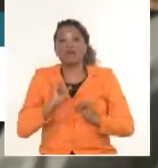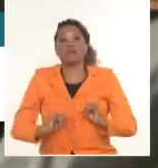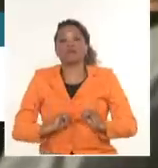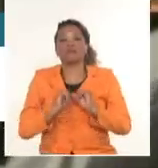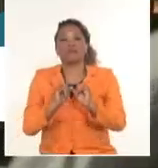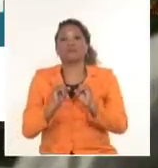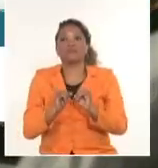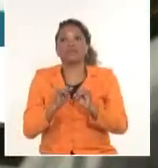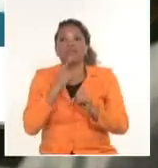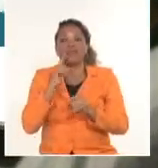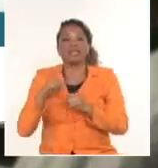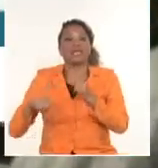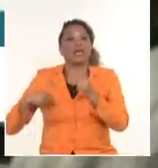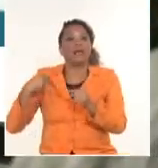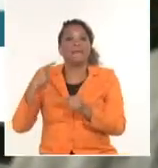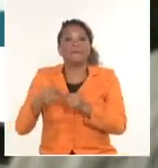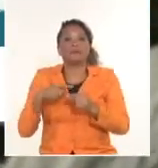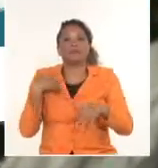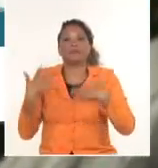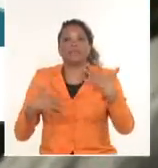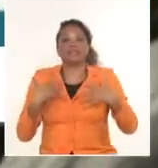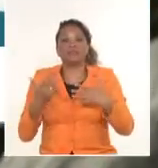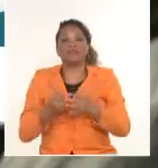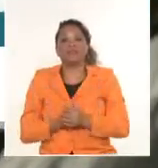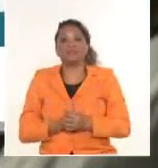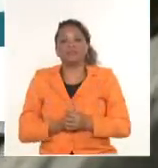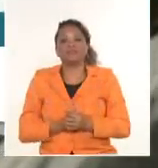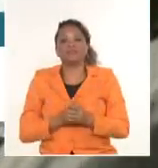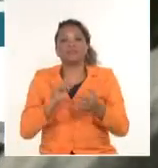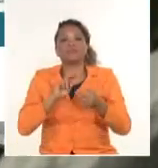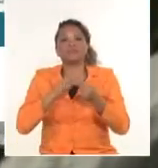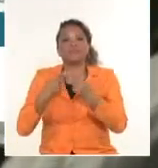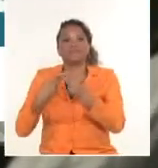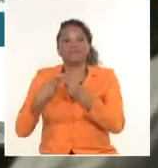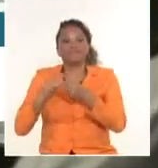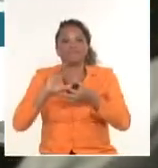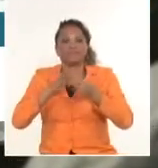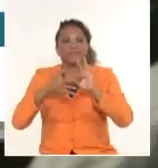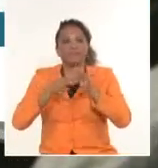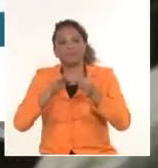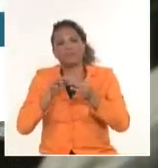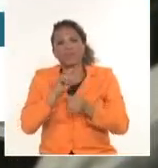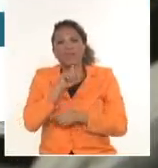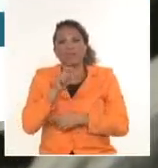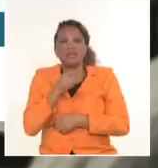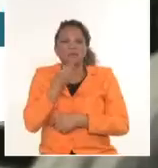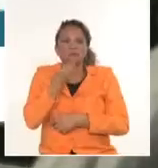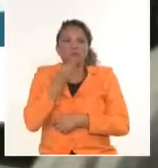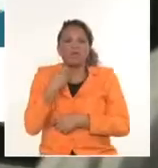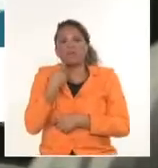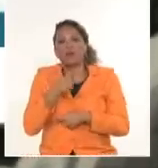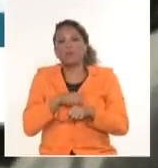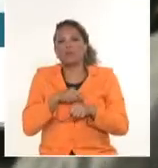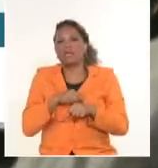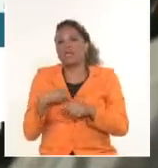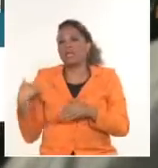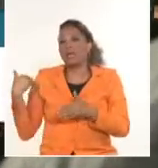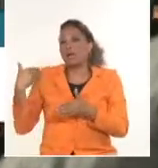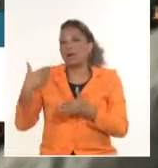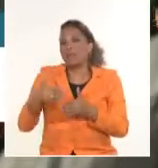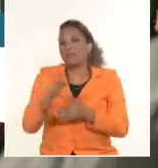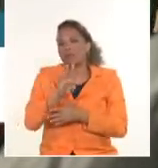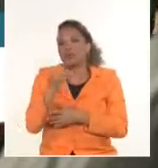la próxima celebración de Juegos Olímpicos y que pudiera esperarse de aquí a 4 años.